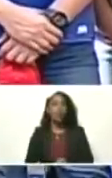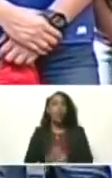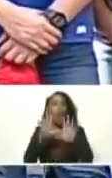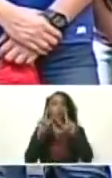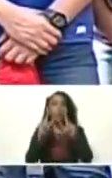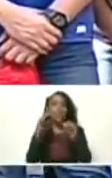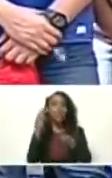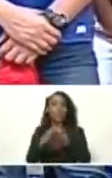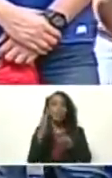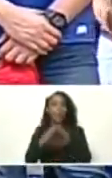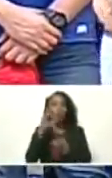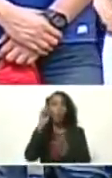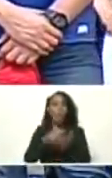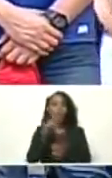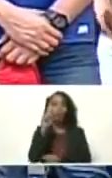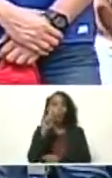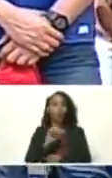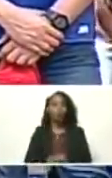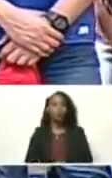de 2001,